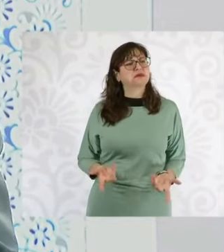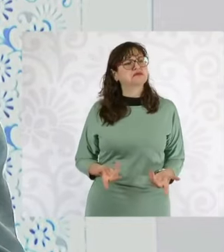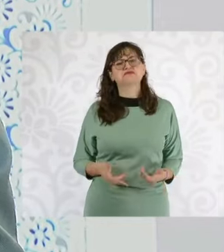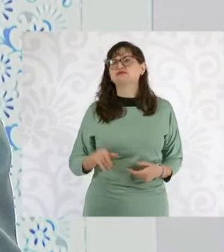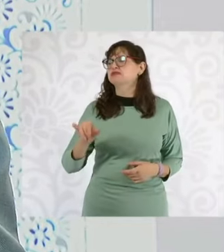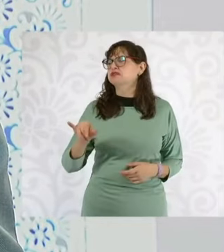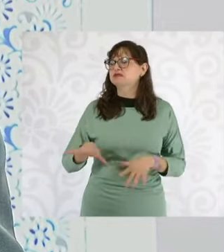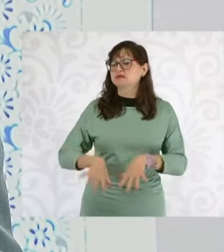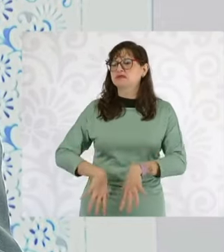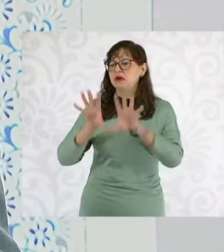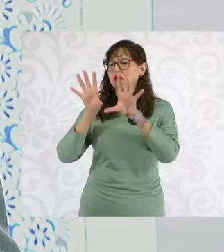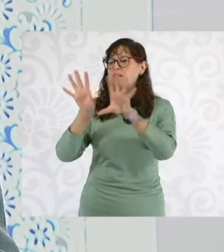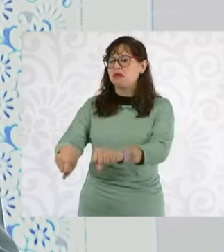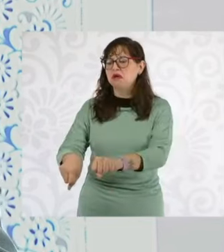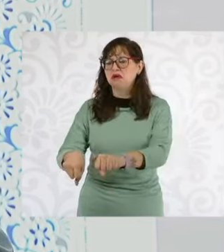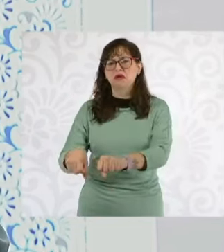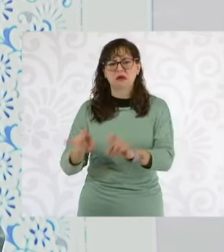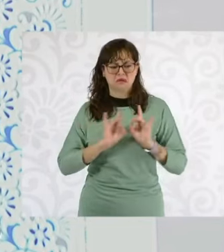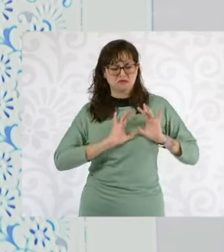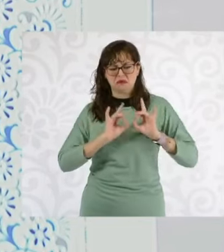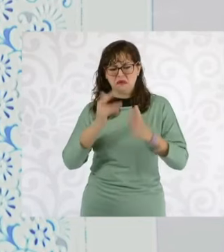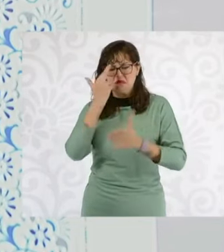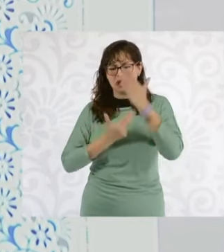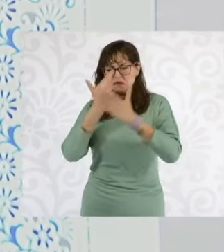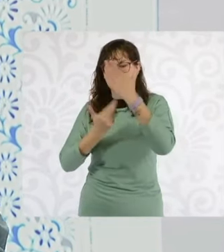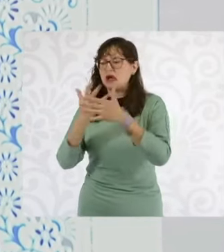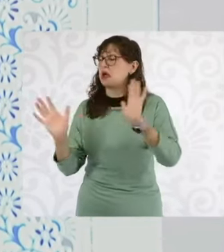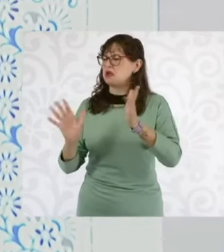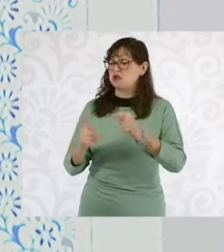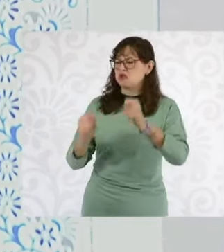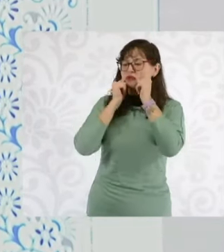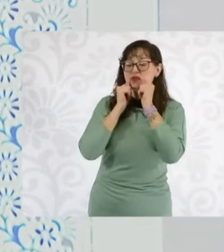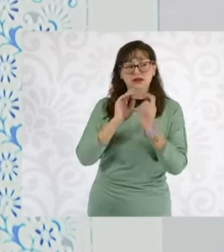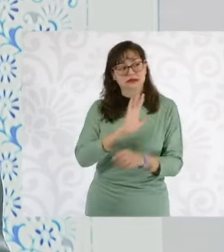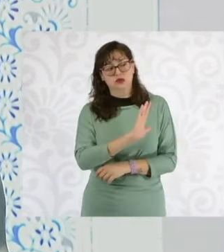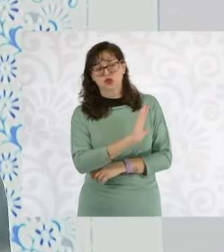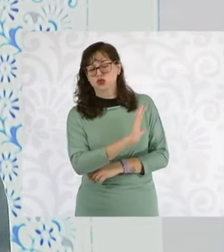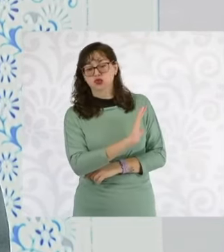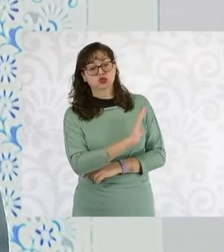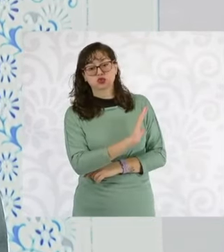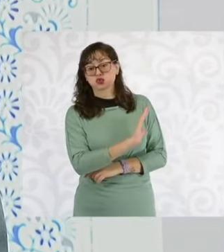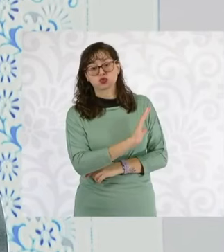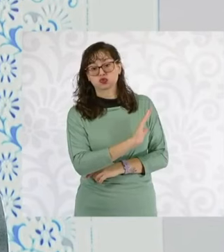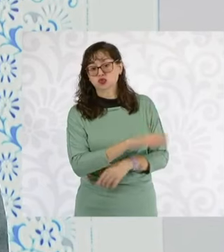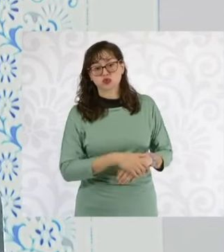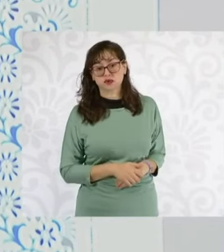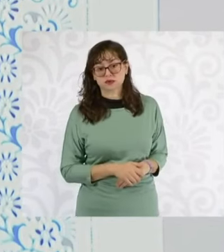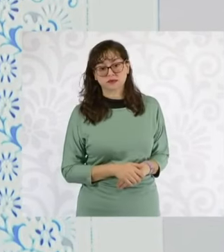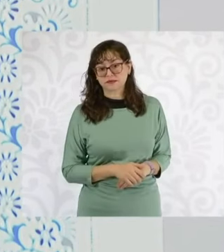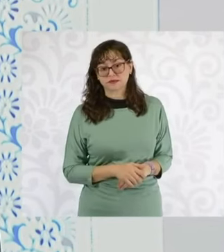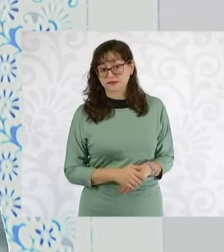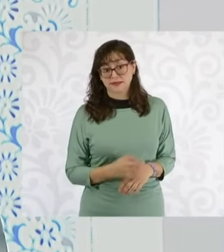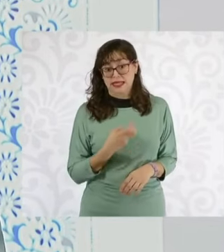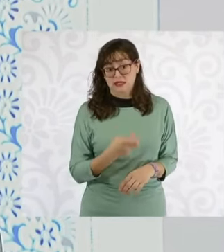digo por el embajador, porque lo respeto, pero digo en términos de la frase. Entonces, yo creo